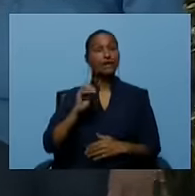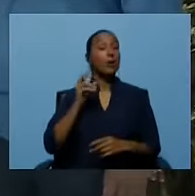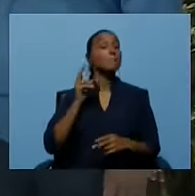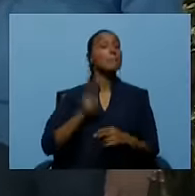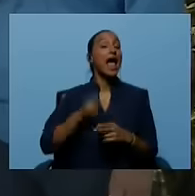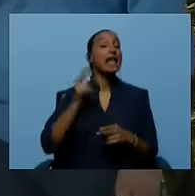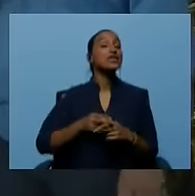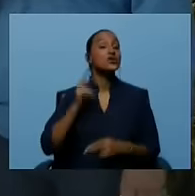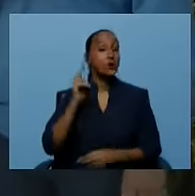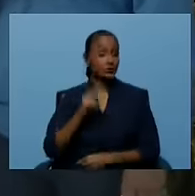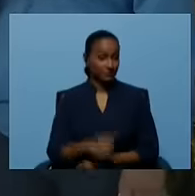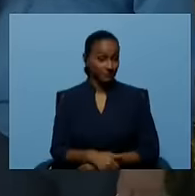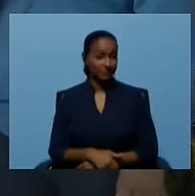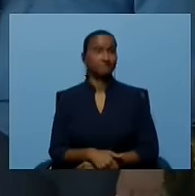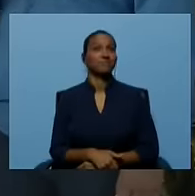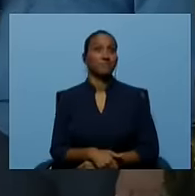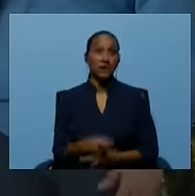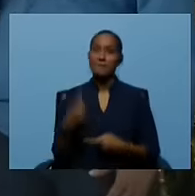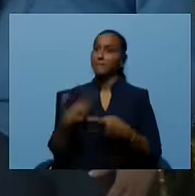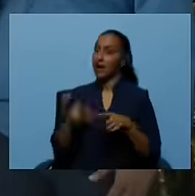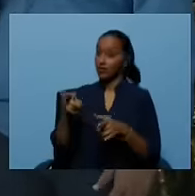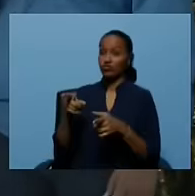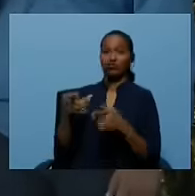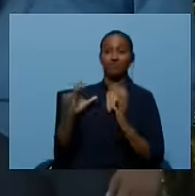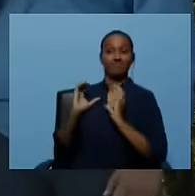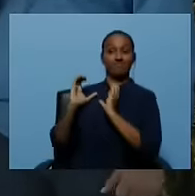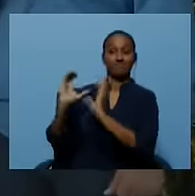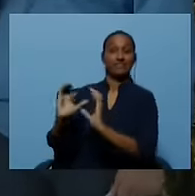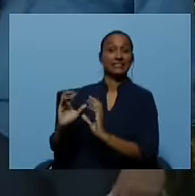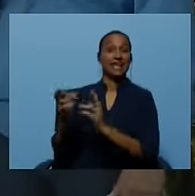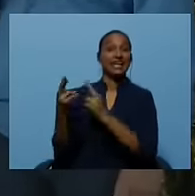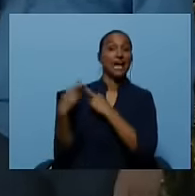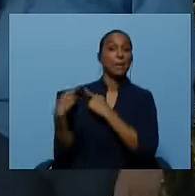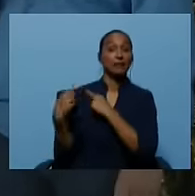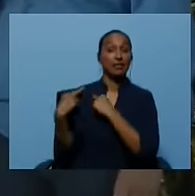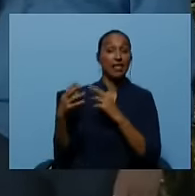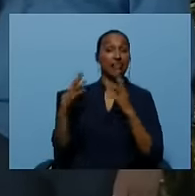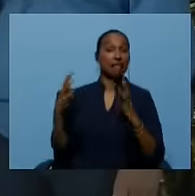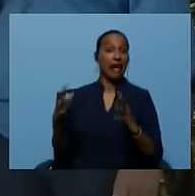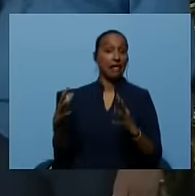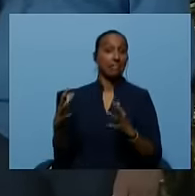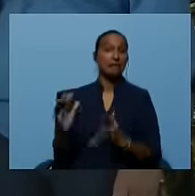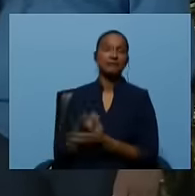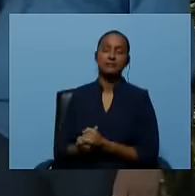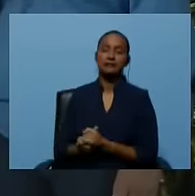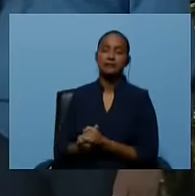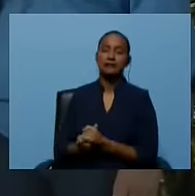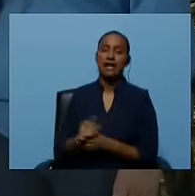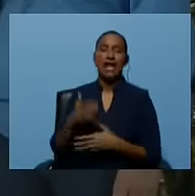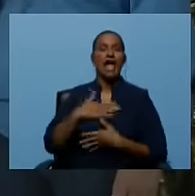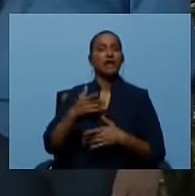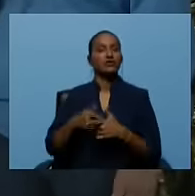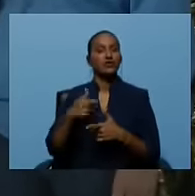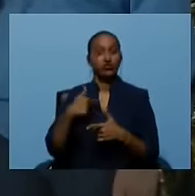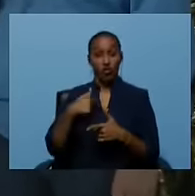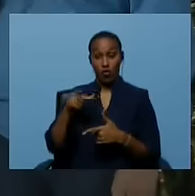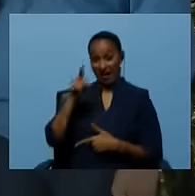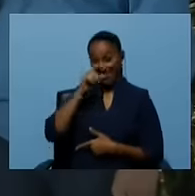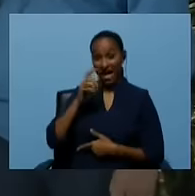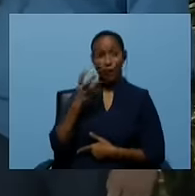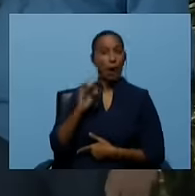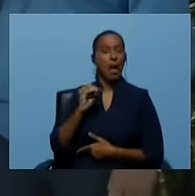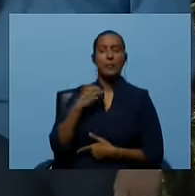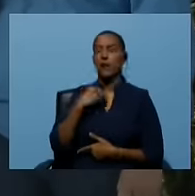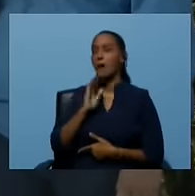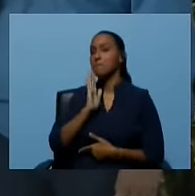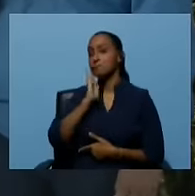40. Pero tiene grandes responsabilidades. Amén, presidente. Y yo a tu edad no dormía.